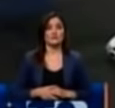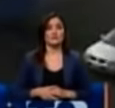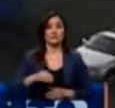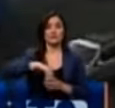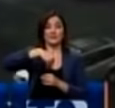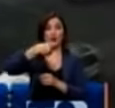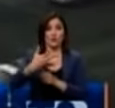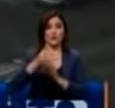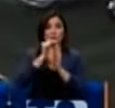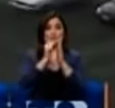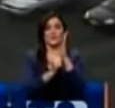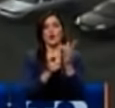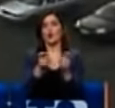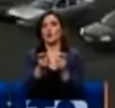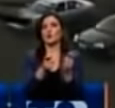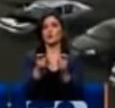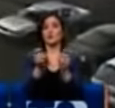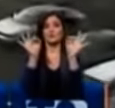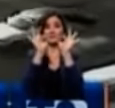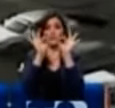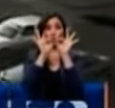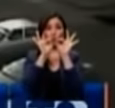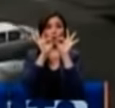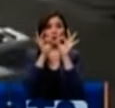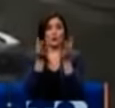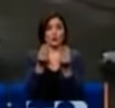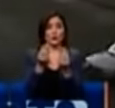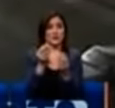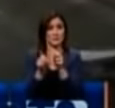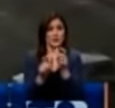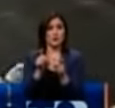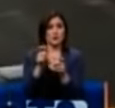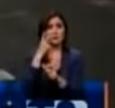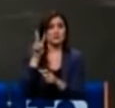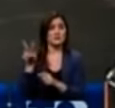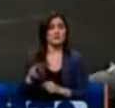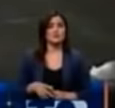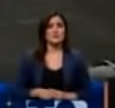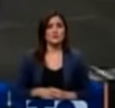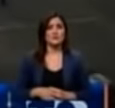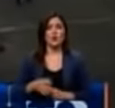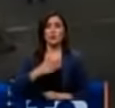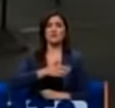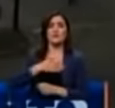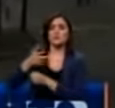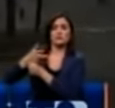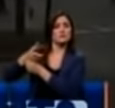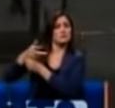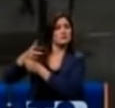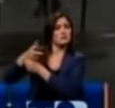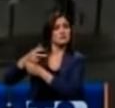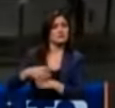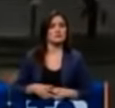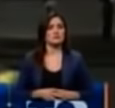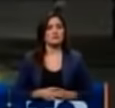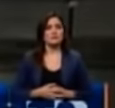de Regulación y Control de Electricidad. Hay una aglomeración de personas, a ver si lo podemos ubicar con la cámara del sistema integrado